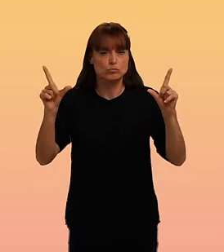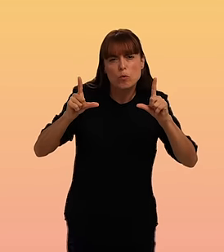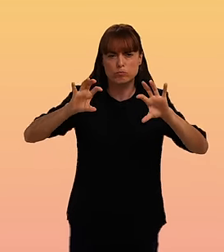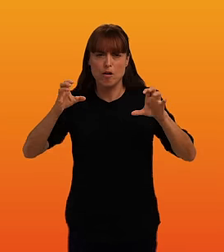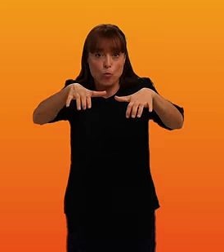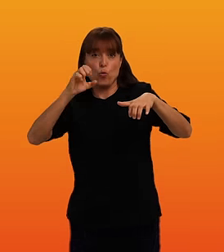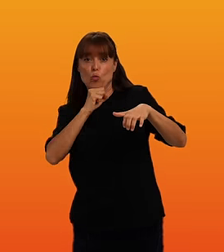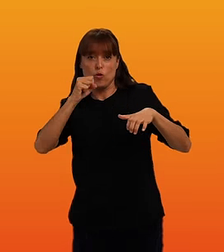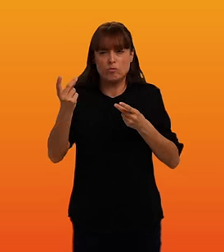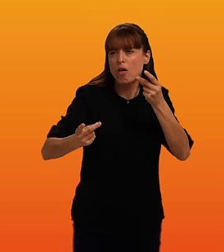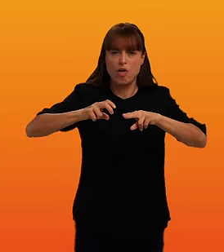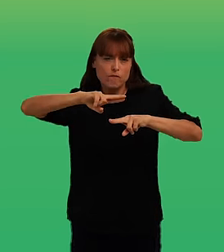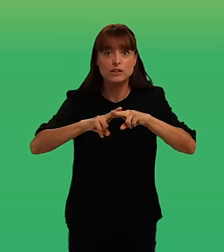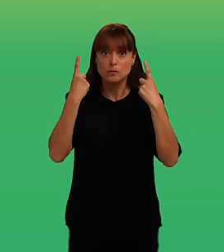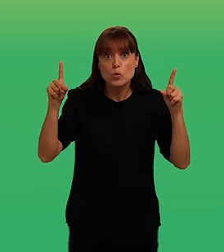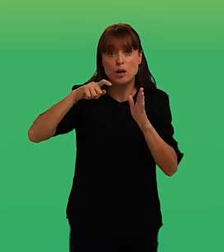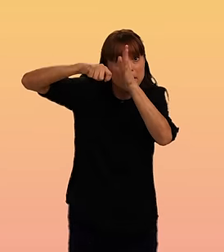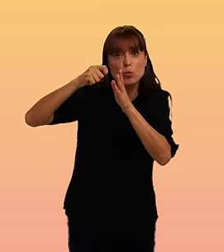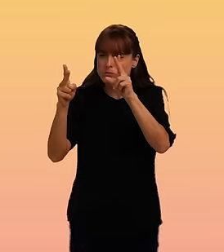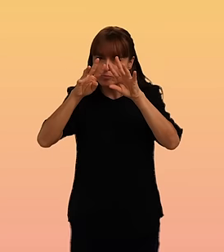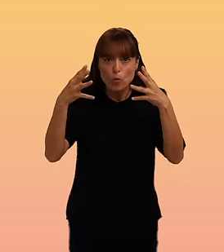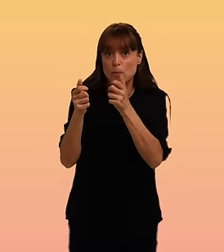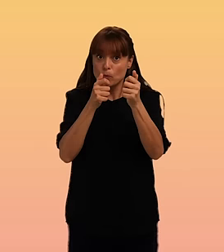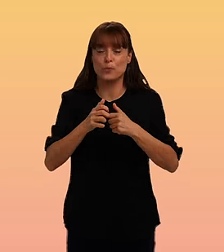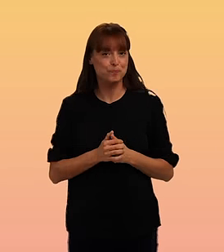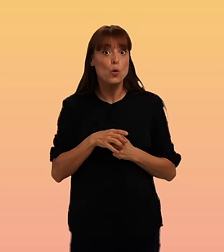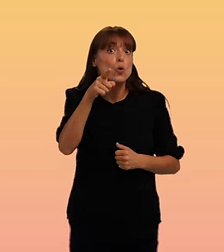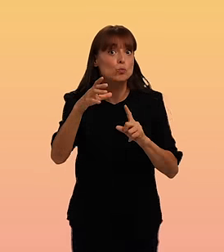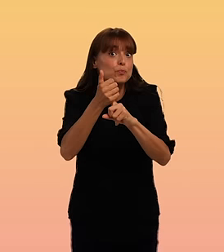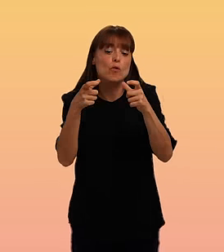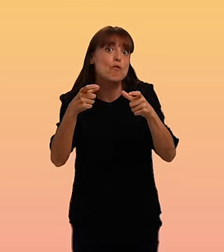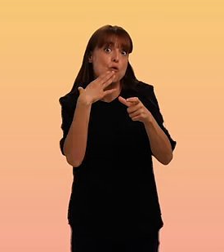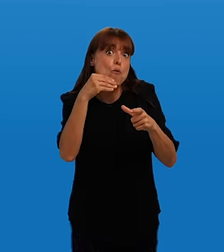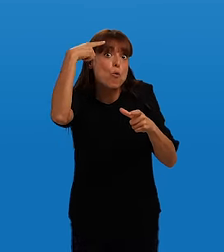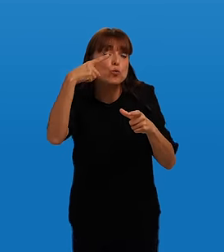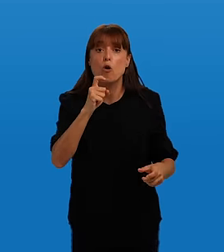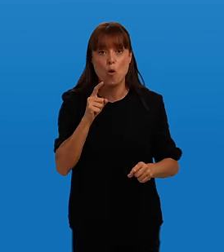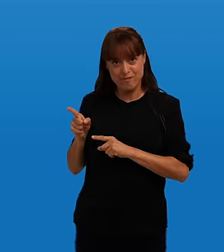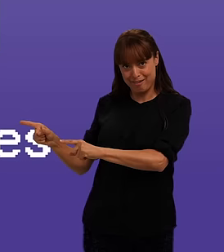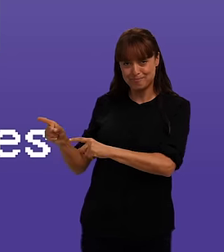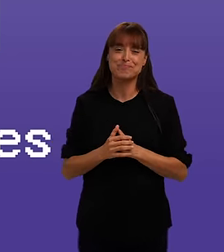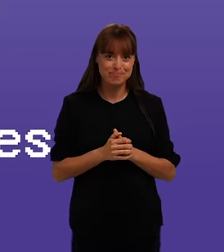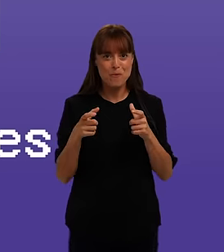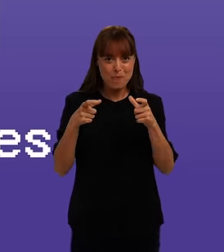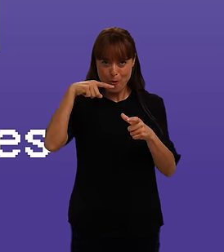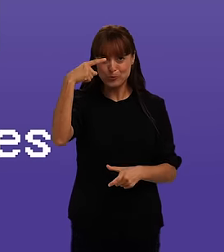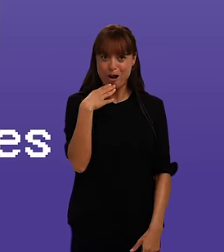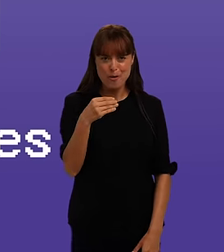conciertos, danza, música, películas y series online, videojuegos. 400 euros dan para mucho. Consigue tu bono cultural